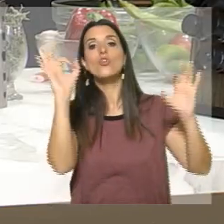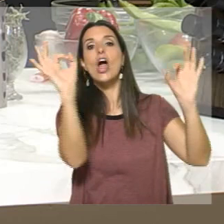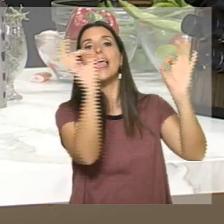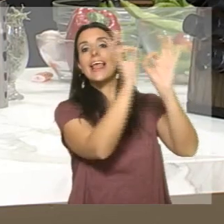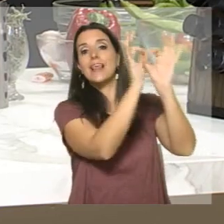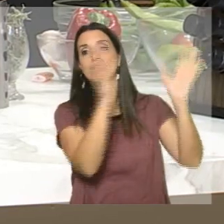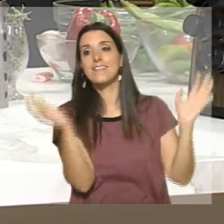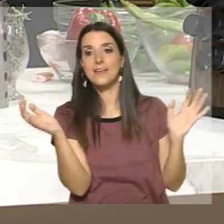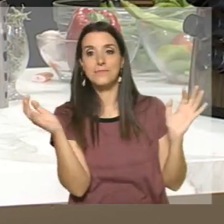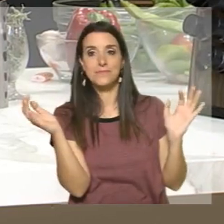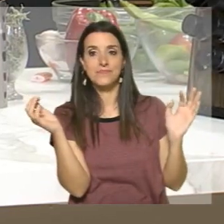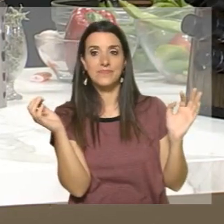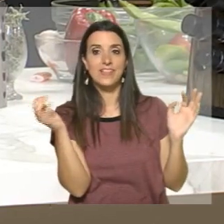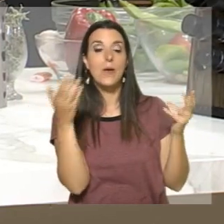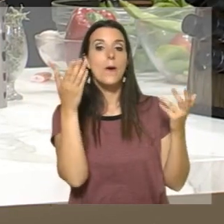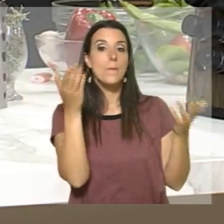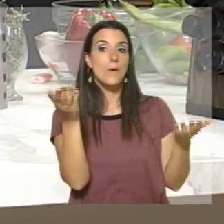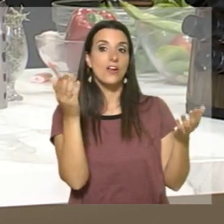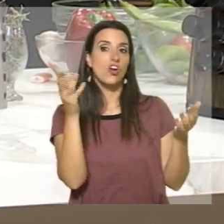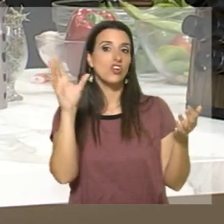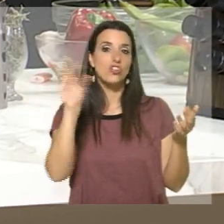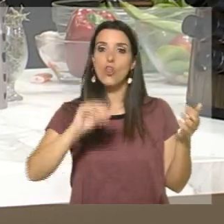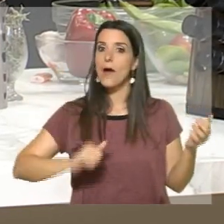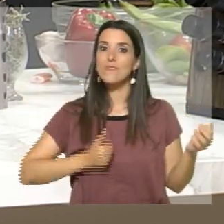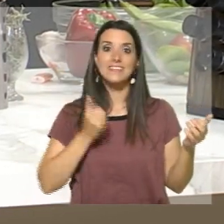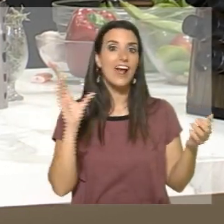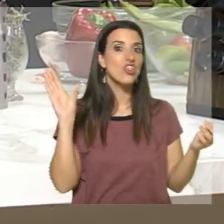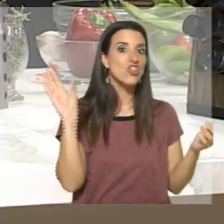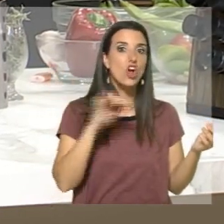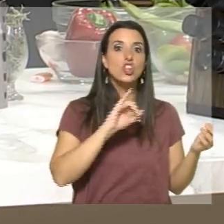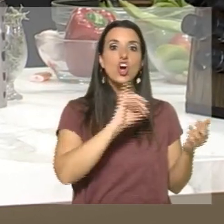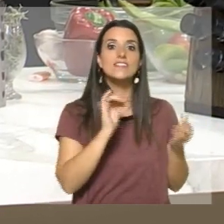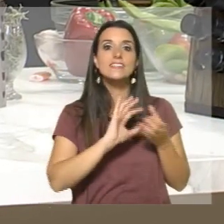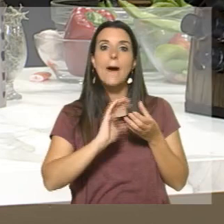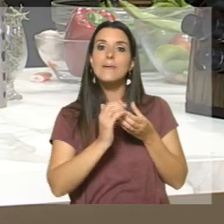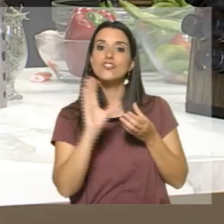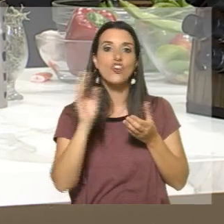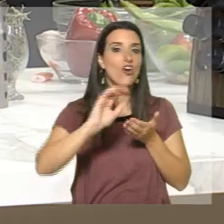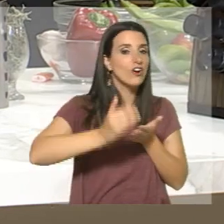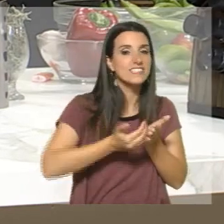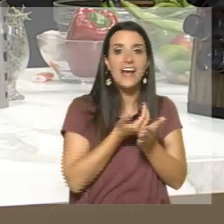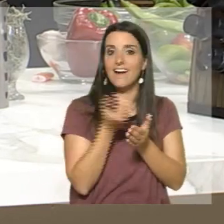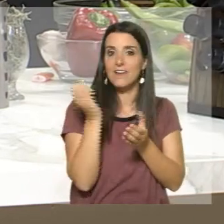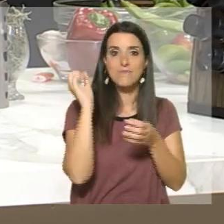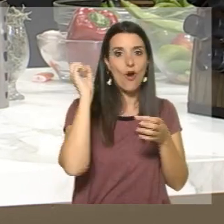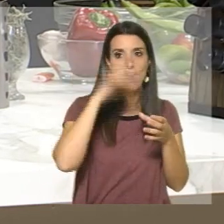Ya. Ahí vamos con todo, aprovechalo todo, ¿eh?